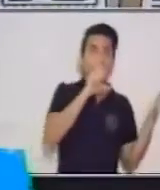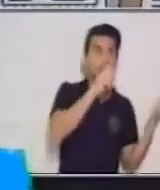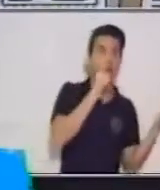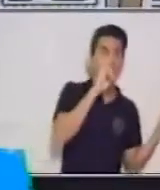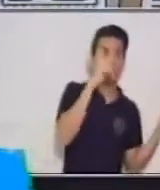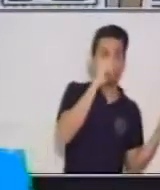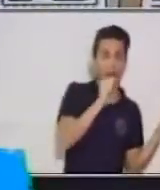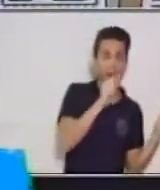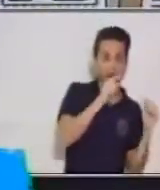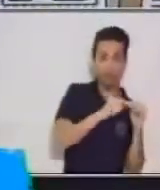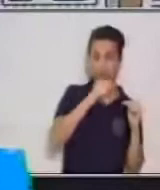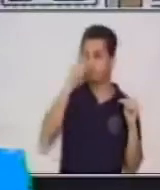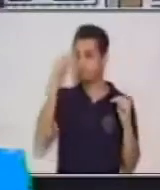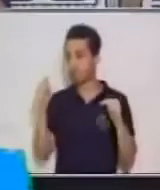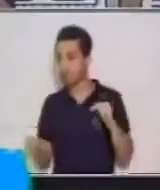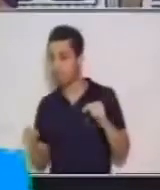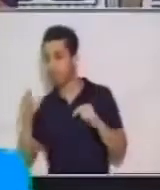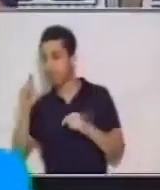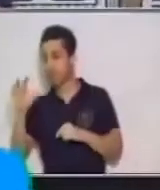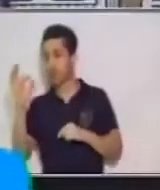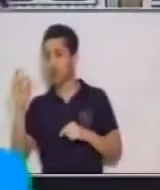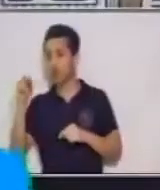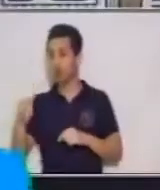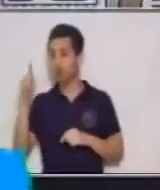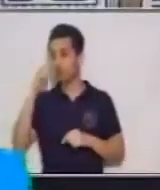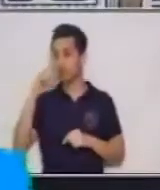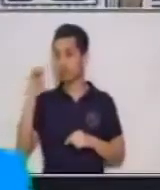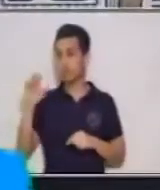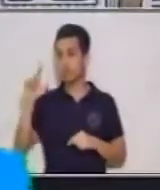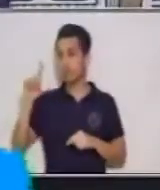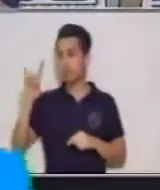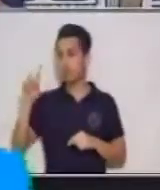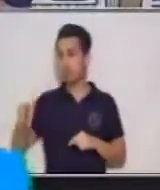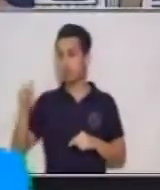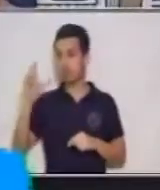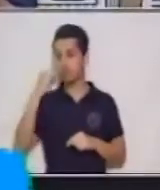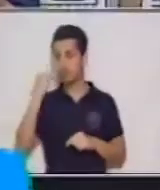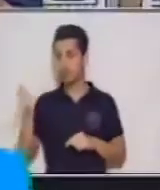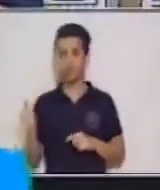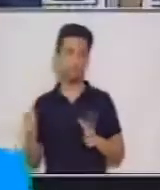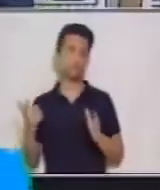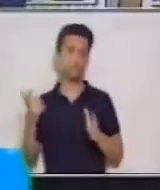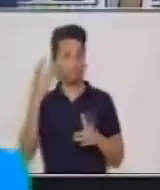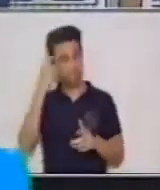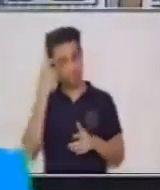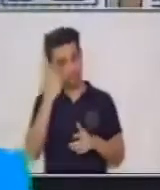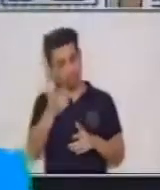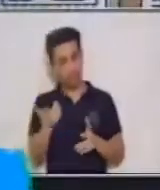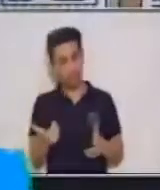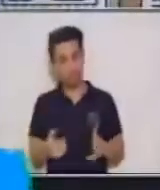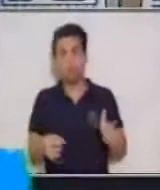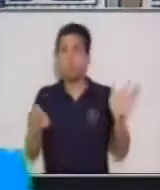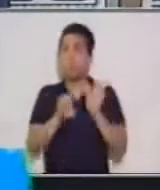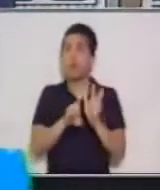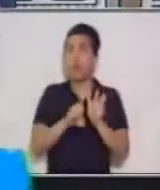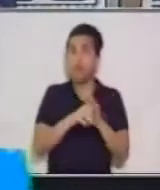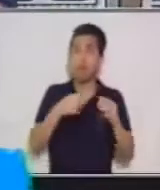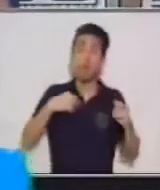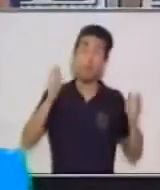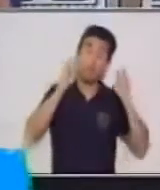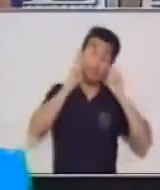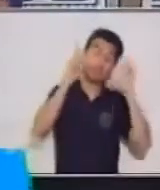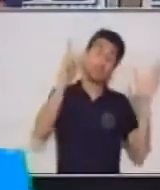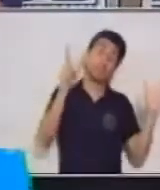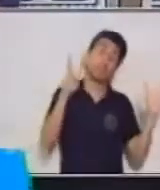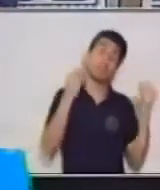consecuencia? Por ejemplo, me desperté con mucho sueño, estaba muy cansada. ¿Cuál puede haber sido el efecto?